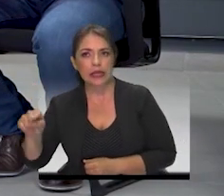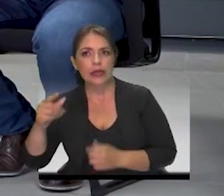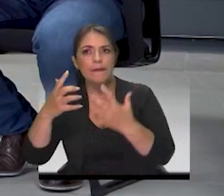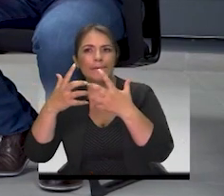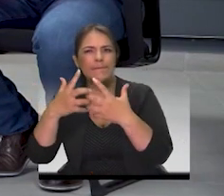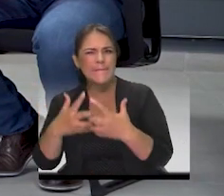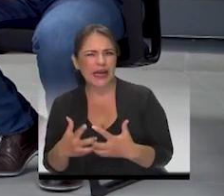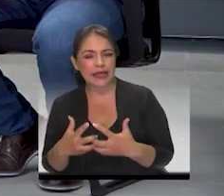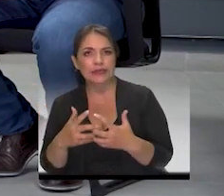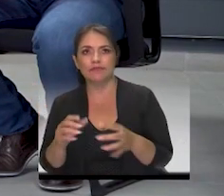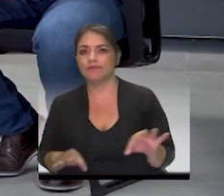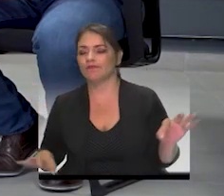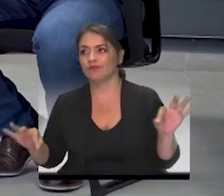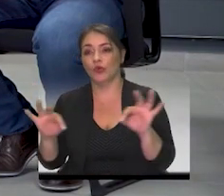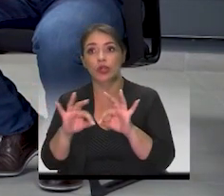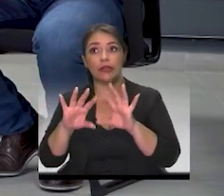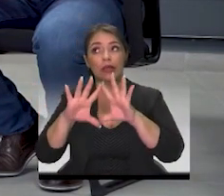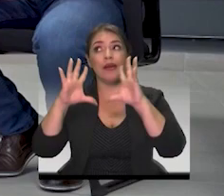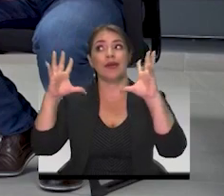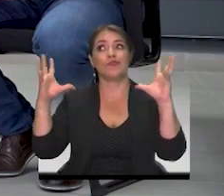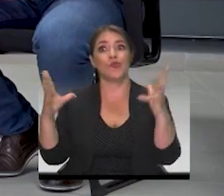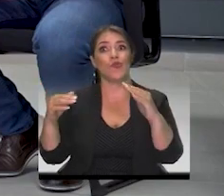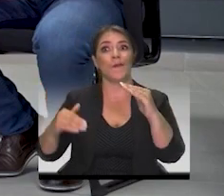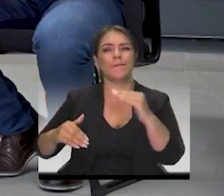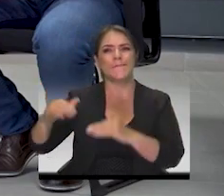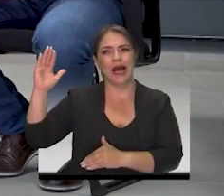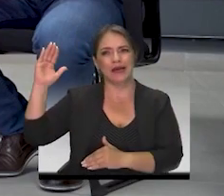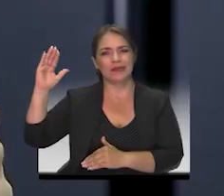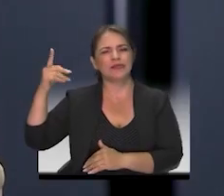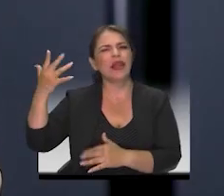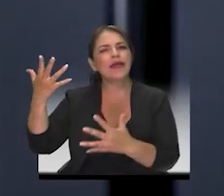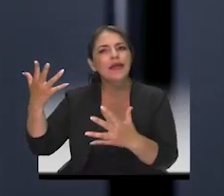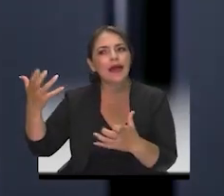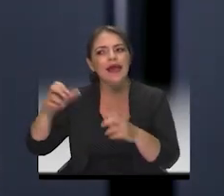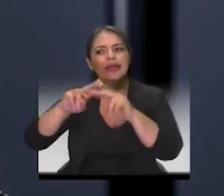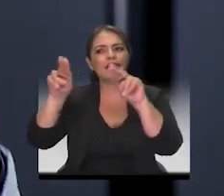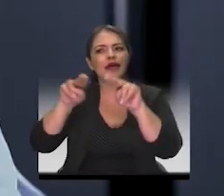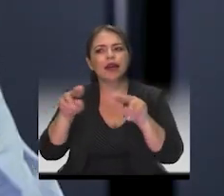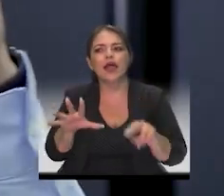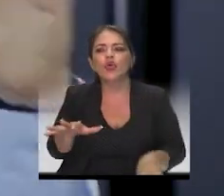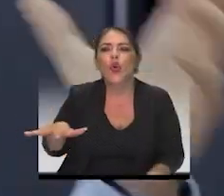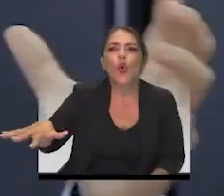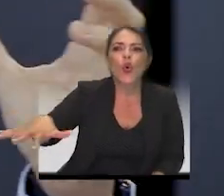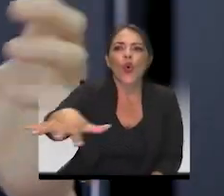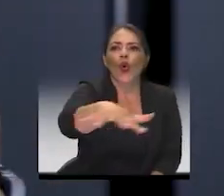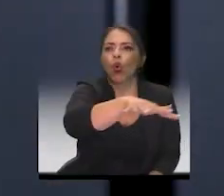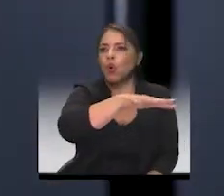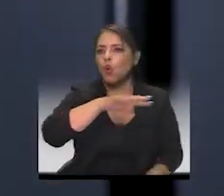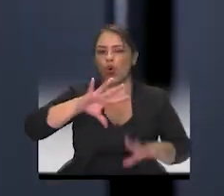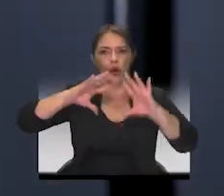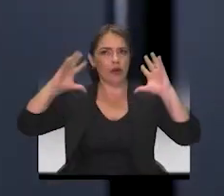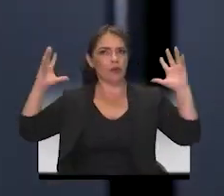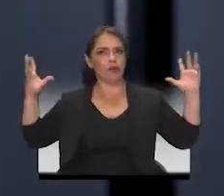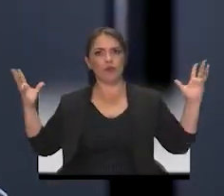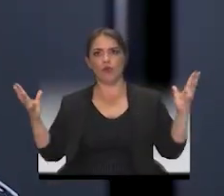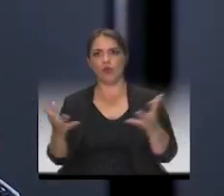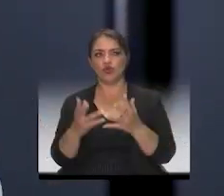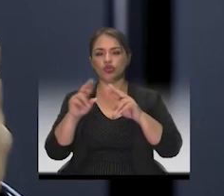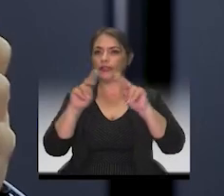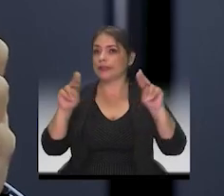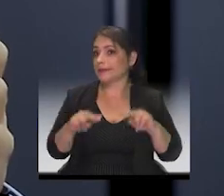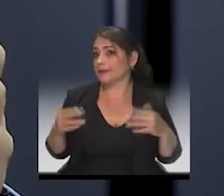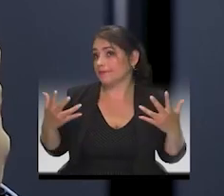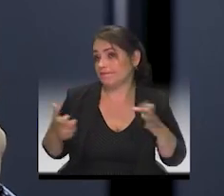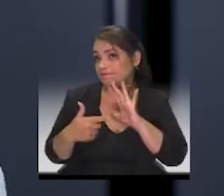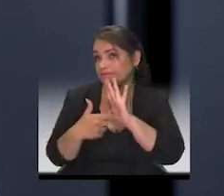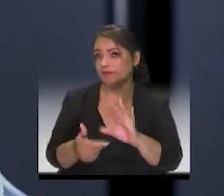los grandes emprendedores del mundo y él promete llevar el internet a todo el planeta, ¿sí? Y nosotros estimamos que en